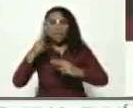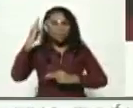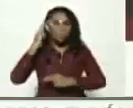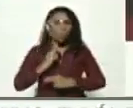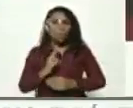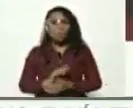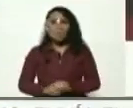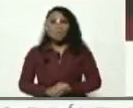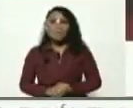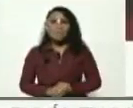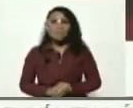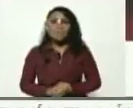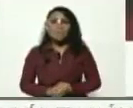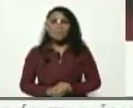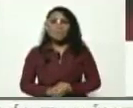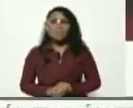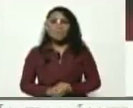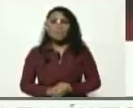Bolívar.